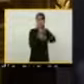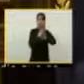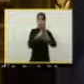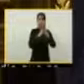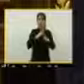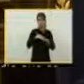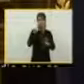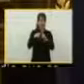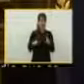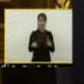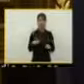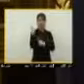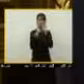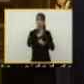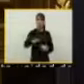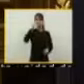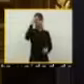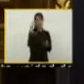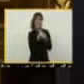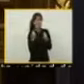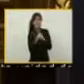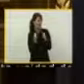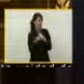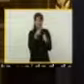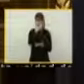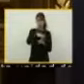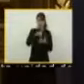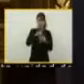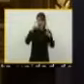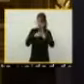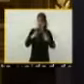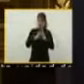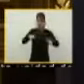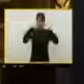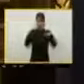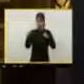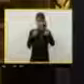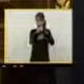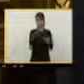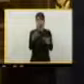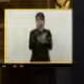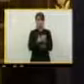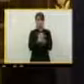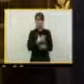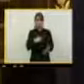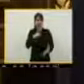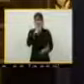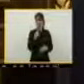creemos. En lo que dice Pilar, también hay un tema muy, muy interesante. Cuando